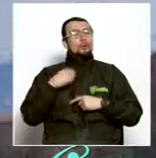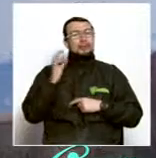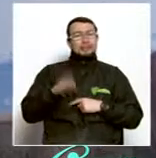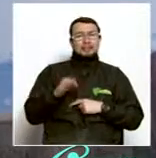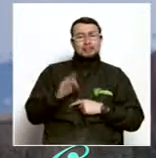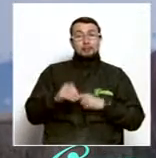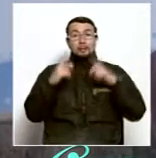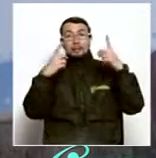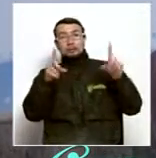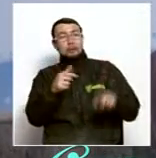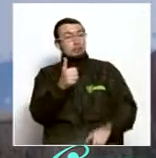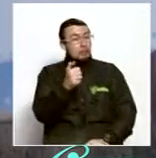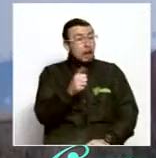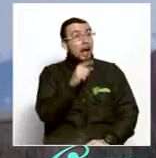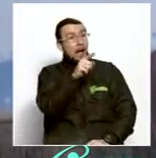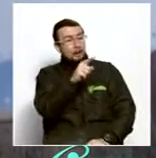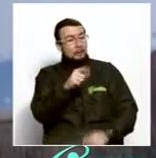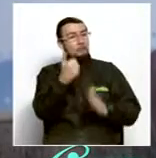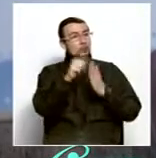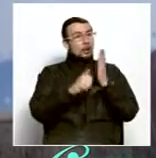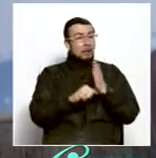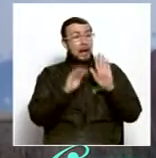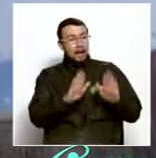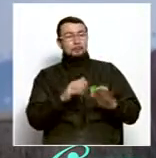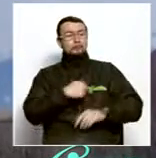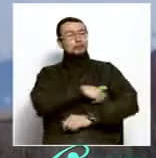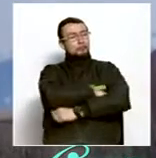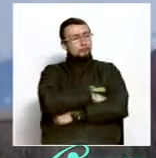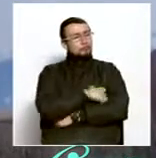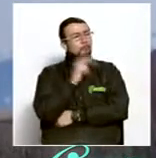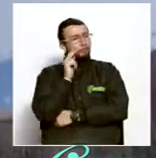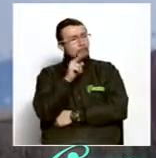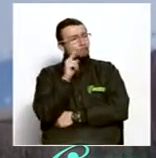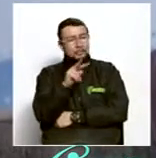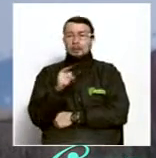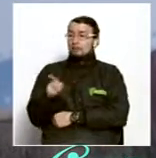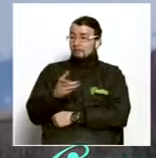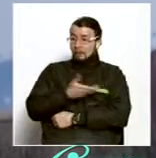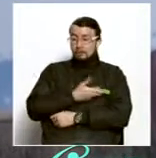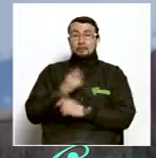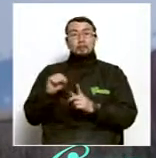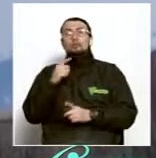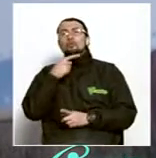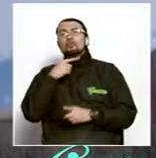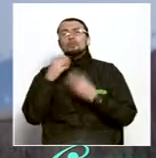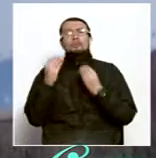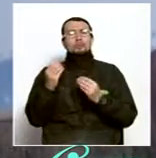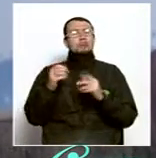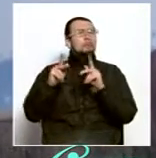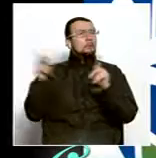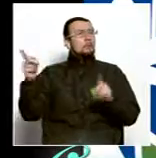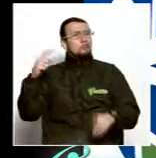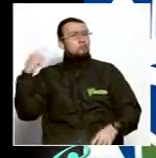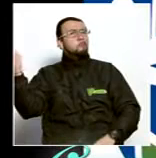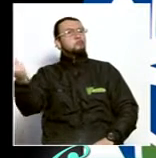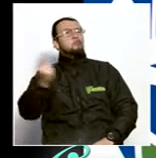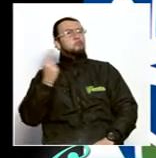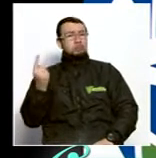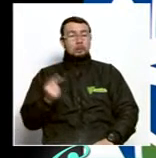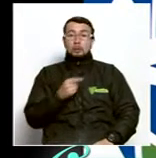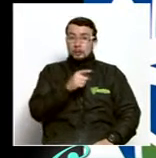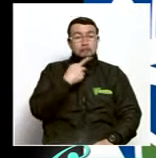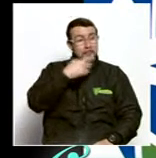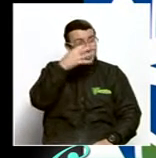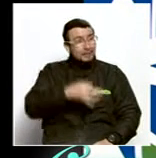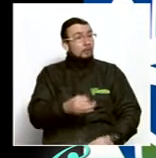y veo que está usted dando un programa en Telecafé, me detengo, ¿no? Y a mi mamá también le gusta mucho, a la gente en general, porque aquí se dicen muchas